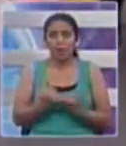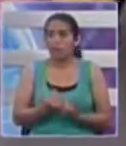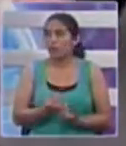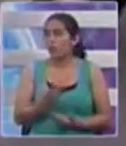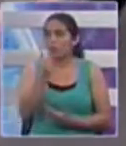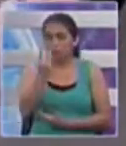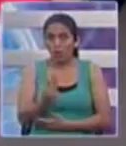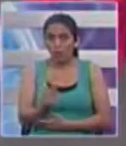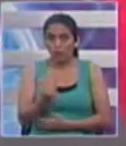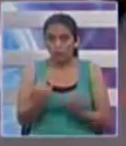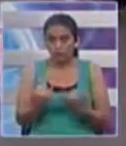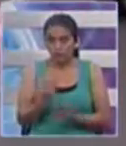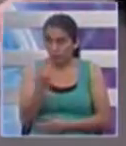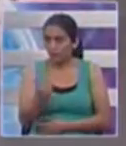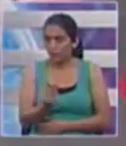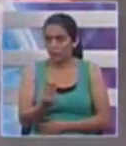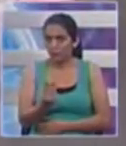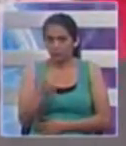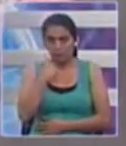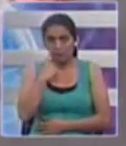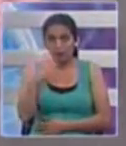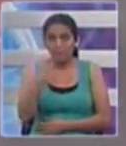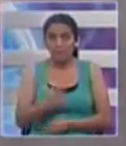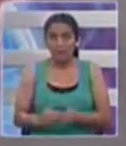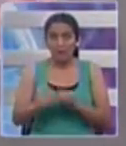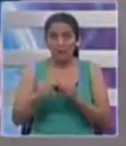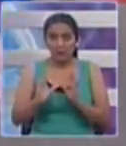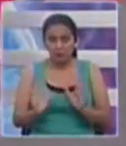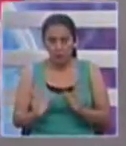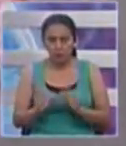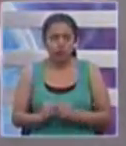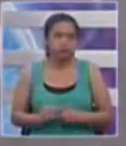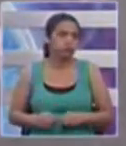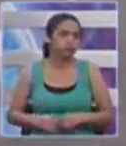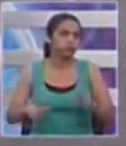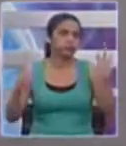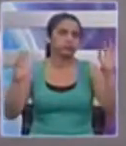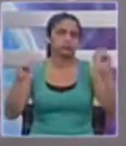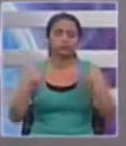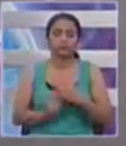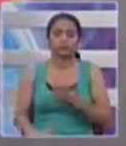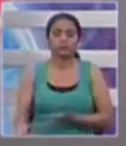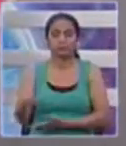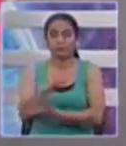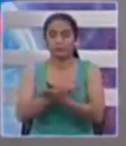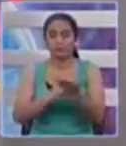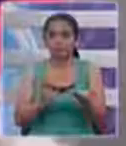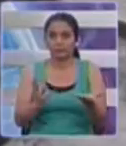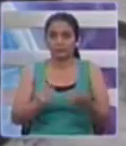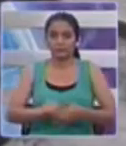esto en las calles en grande es una guerra es una guerra civil y eso no podemos permitir